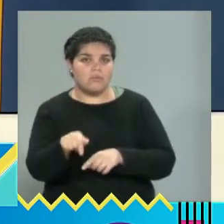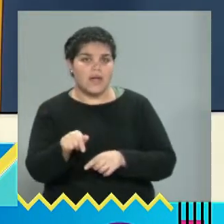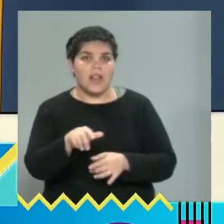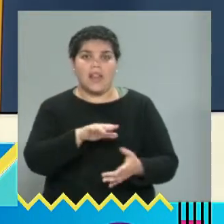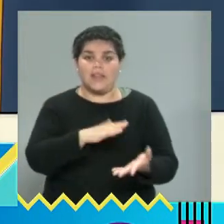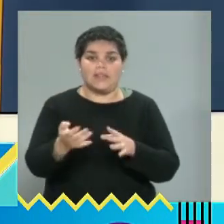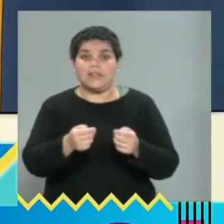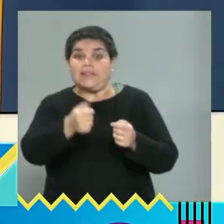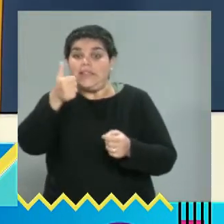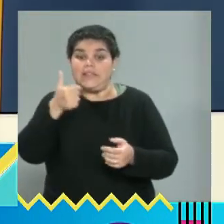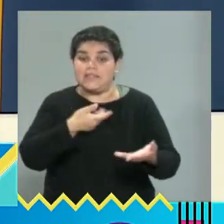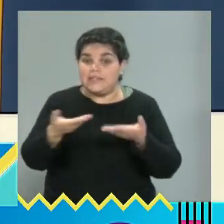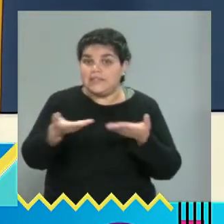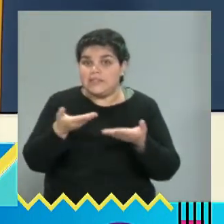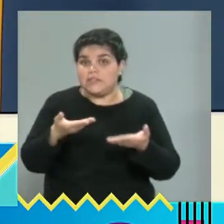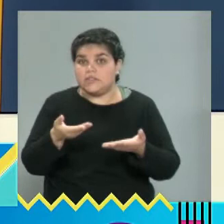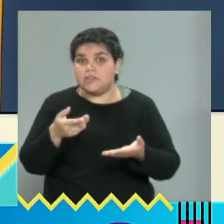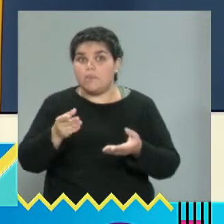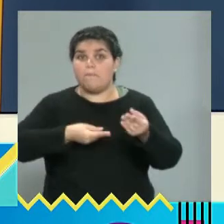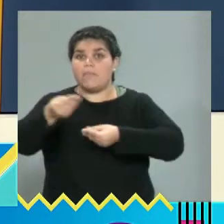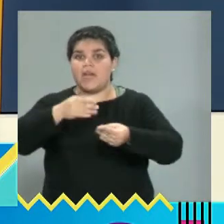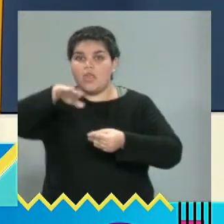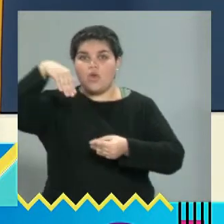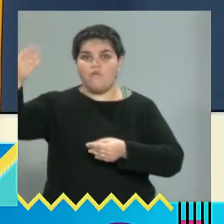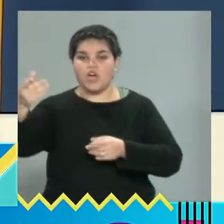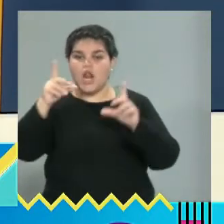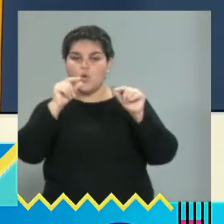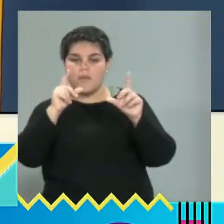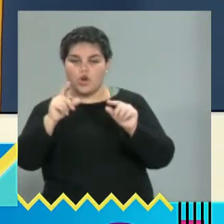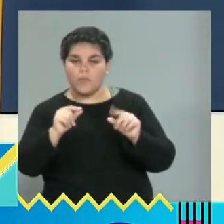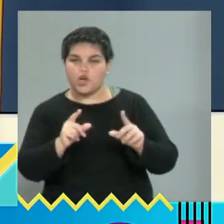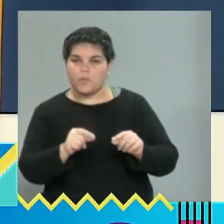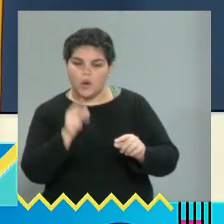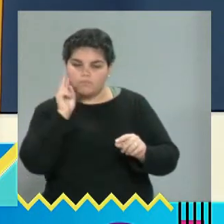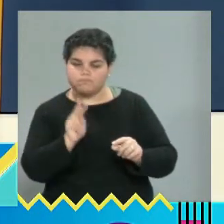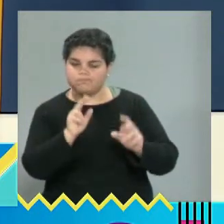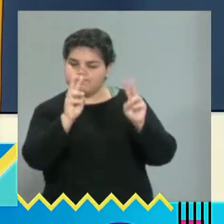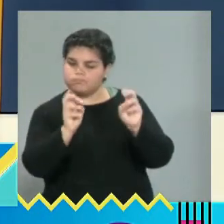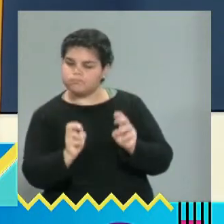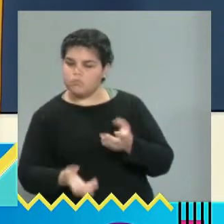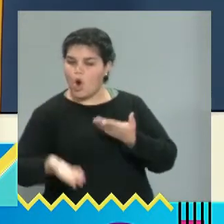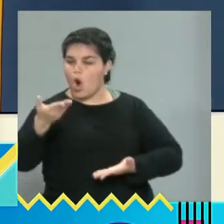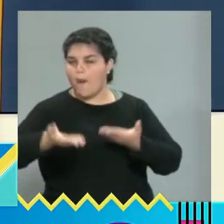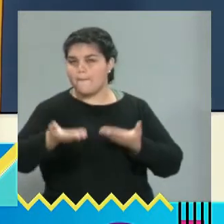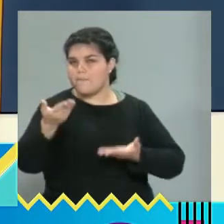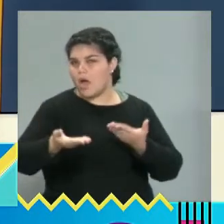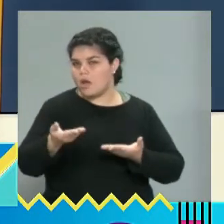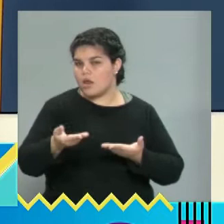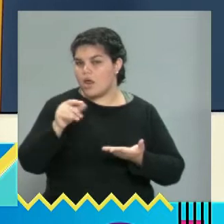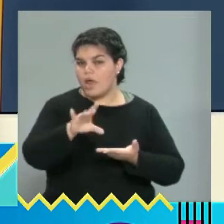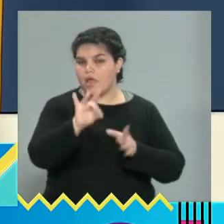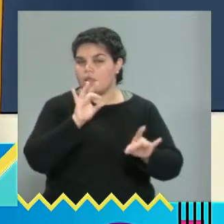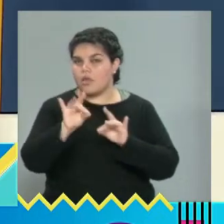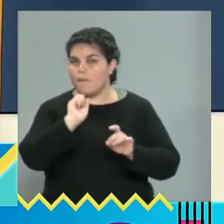mercados internacionales miran, no se meten, miran números, no miran otra cosa. Miran números, comparan, sacan